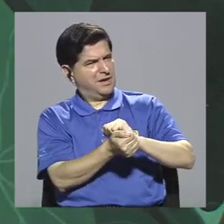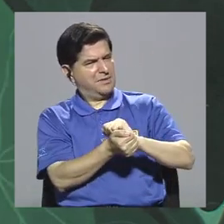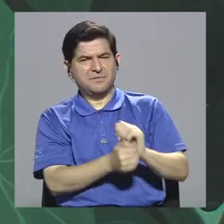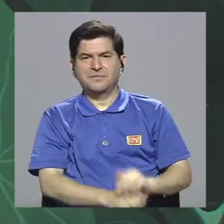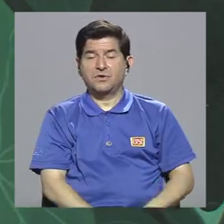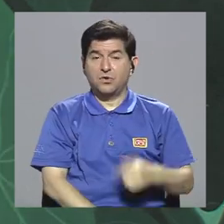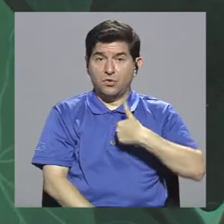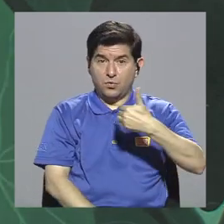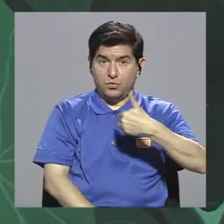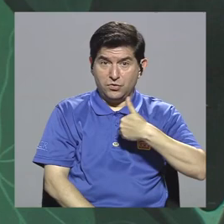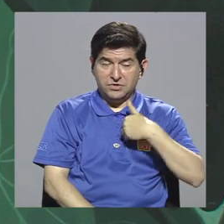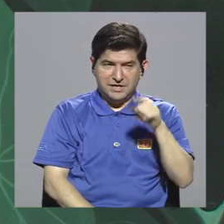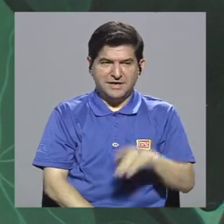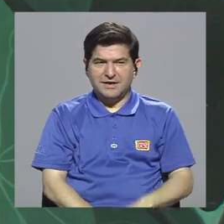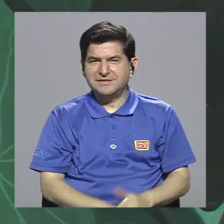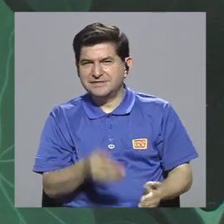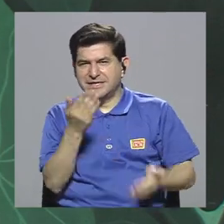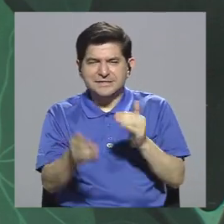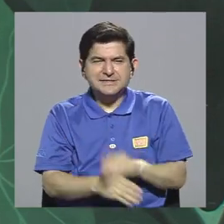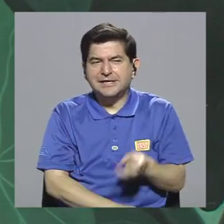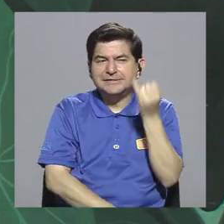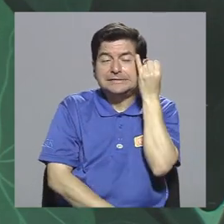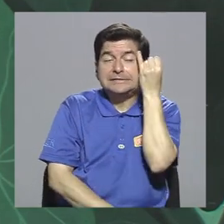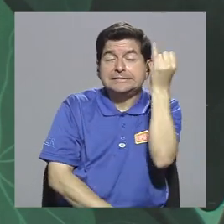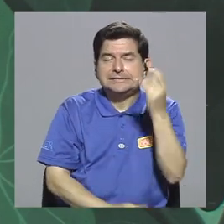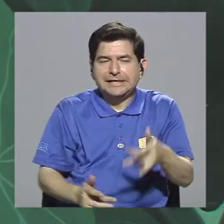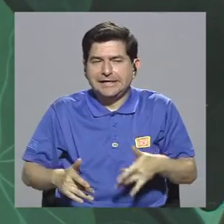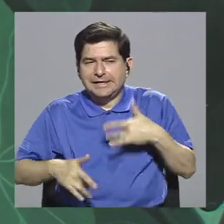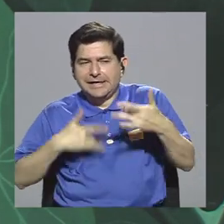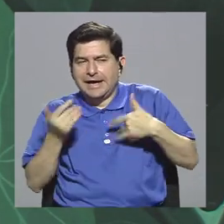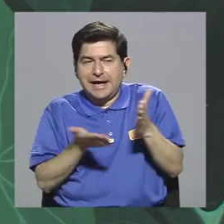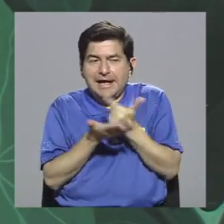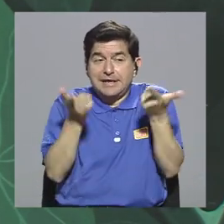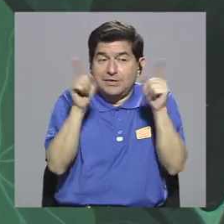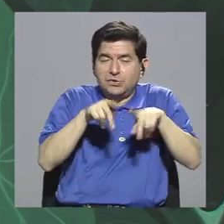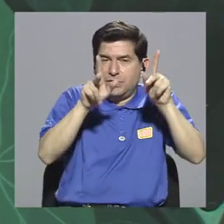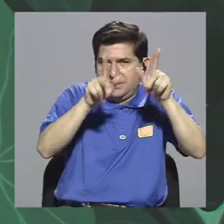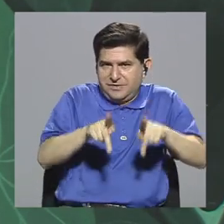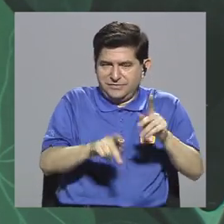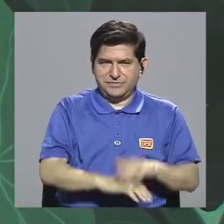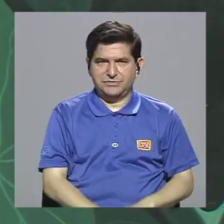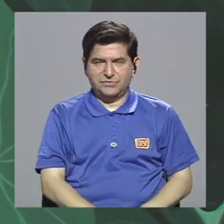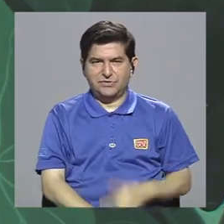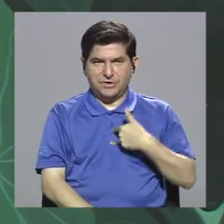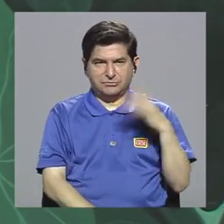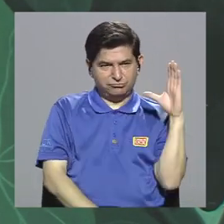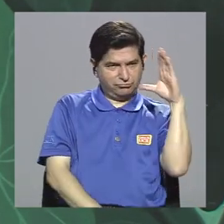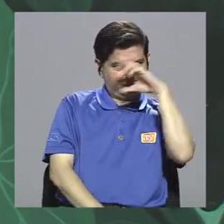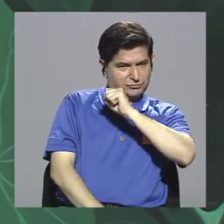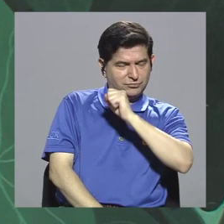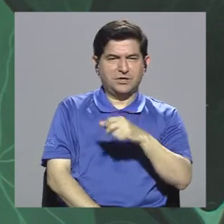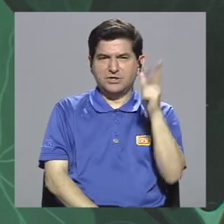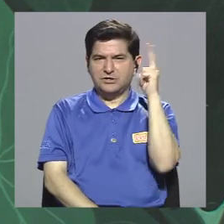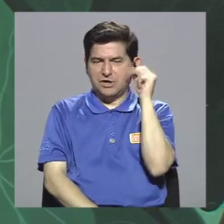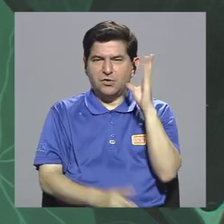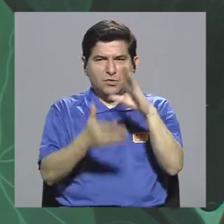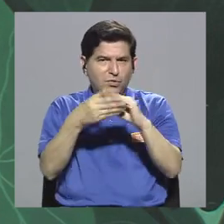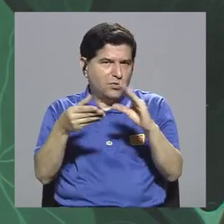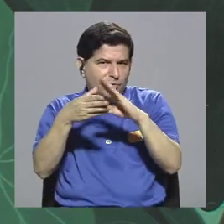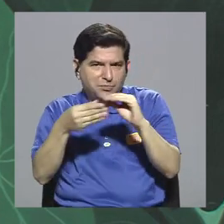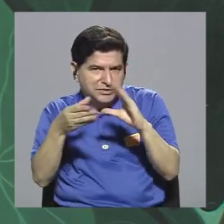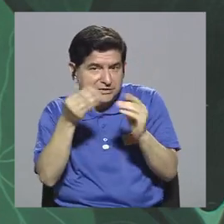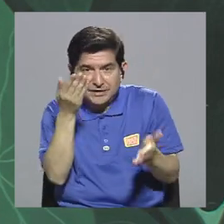uno tiene esa espinita, ¿verdad?, como esa sensación de que algo está pasando con esa persona, si ha notado, si ha escuchado algún